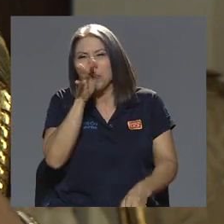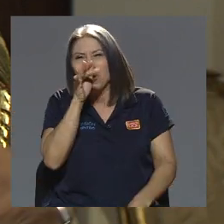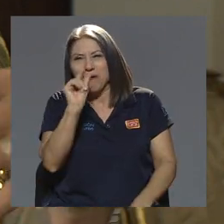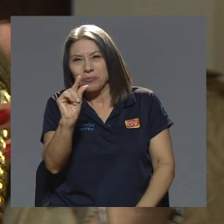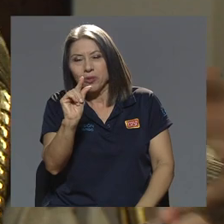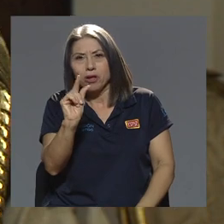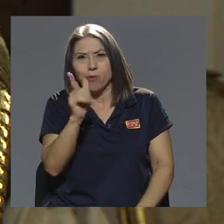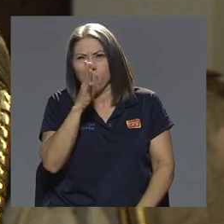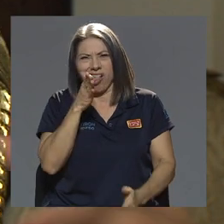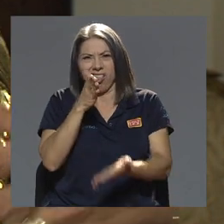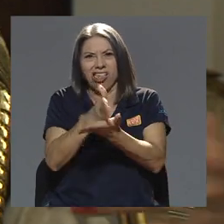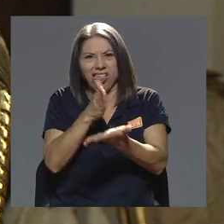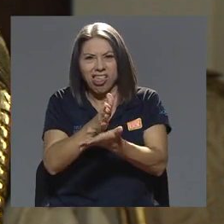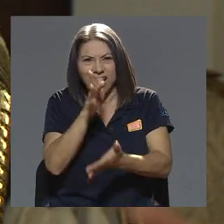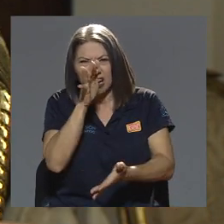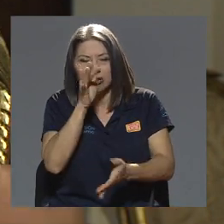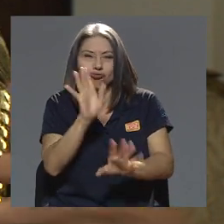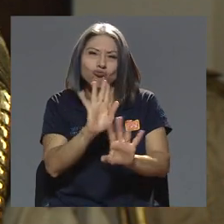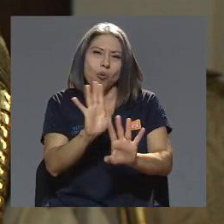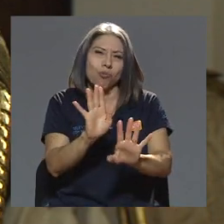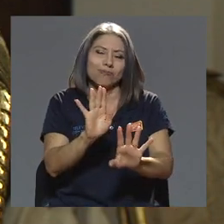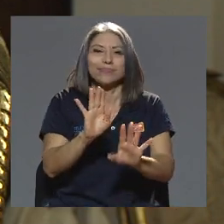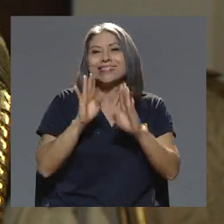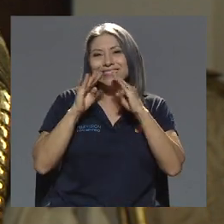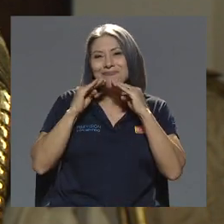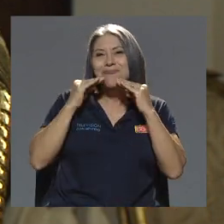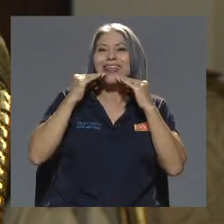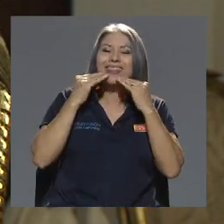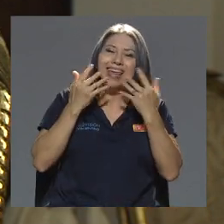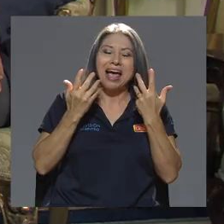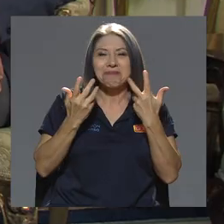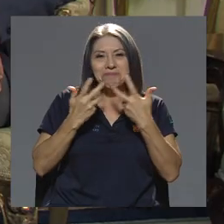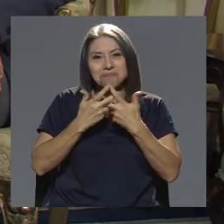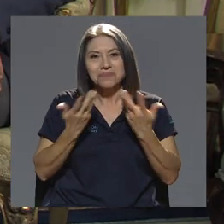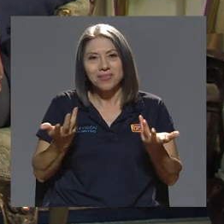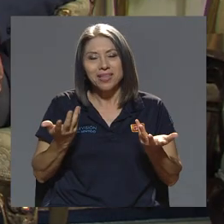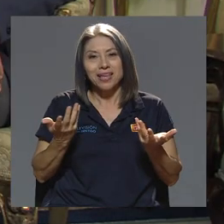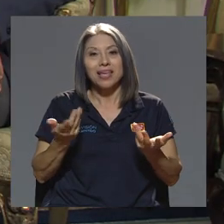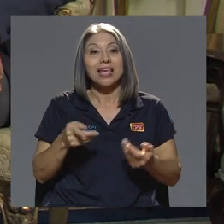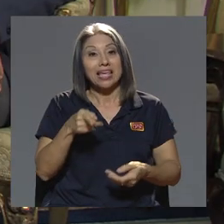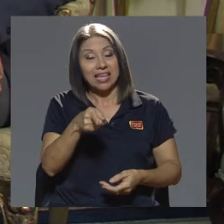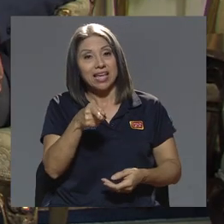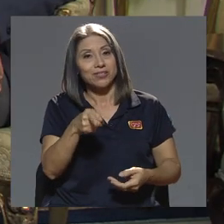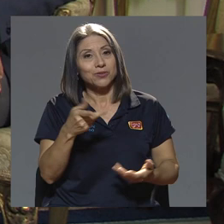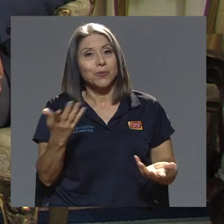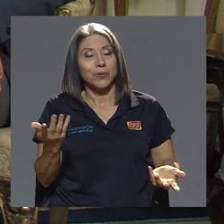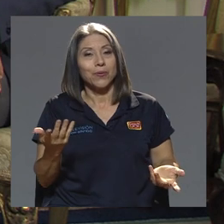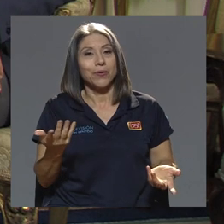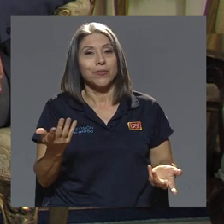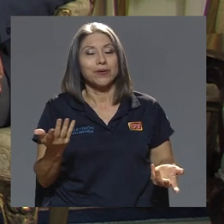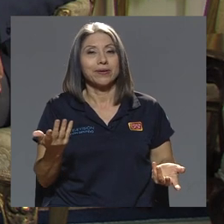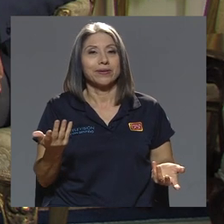forma grosera, sino de forma, pues, simpática, simpática, ¿sí? ¿Verdad? Y eso